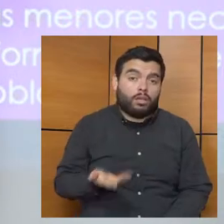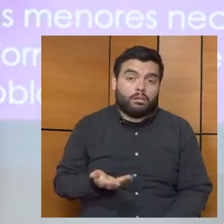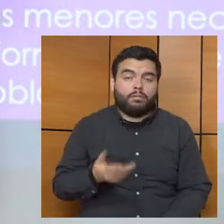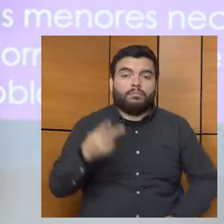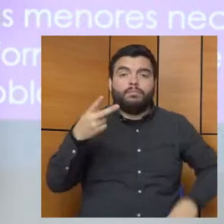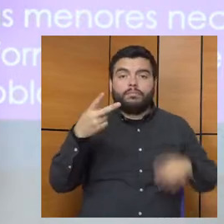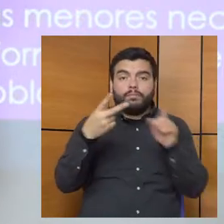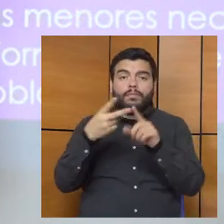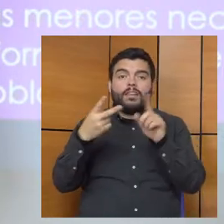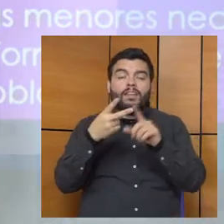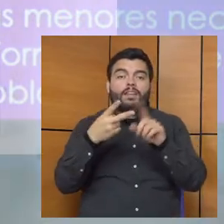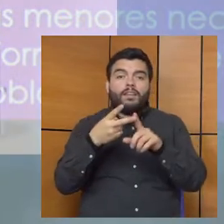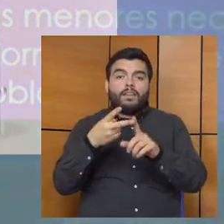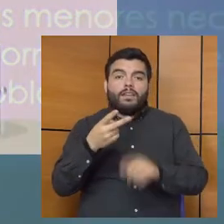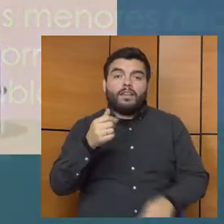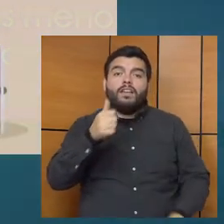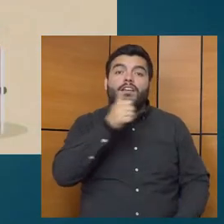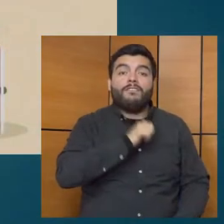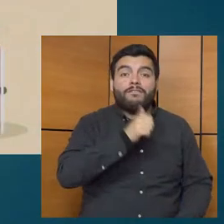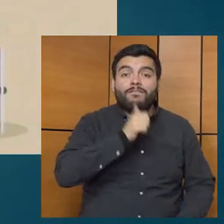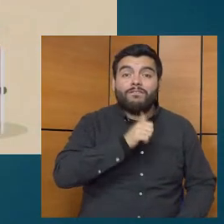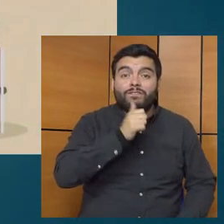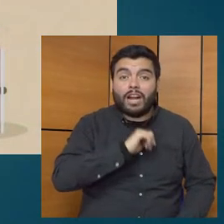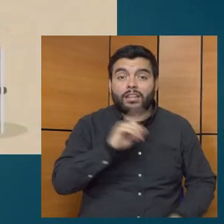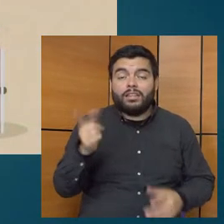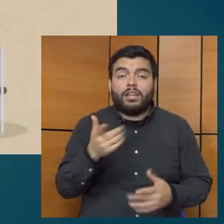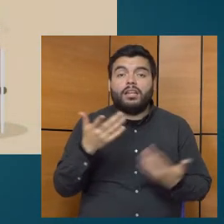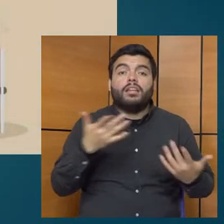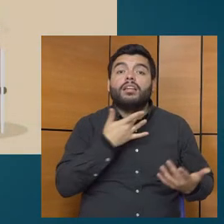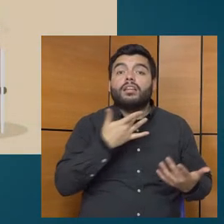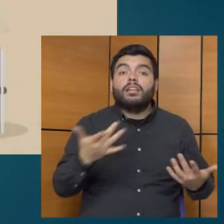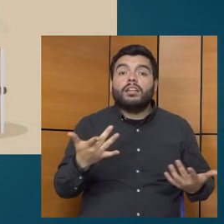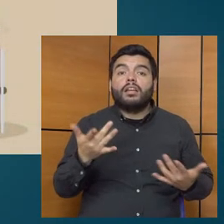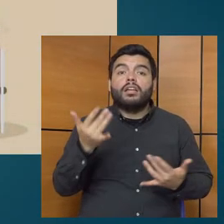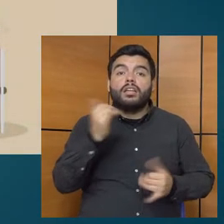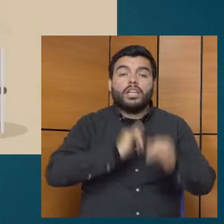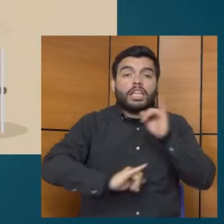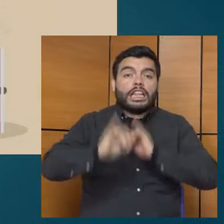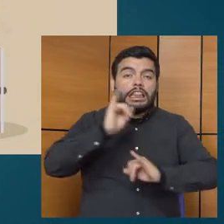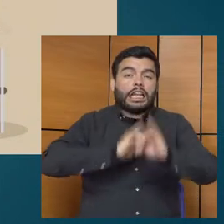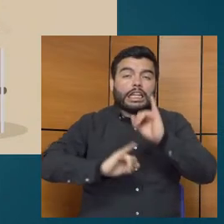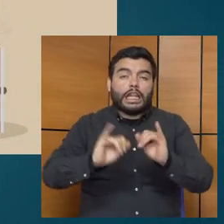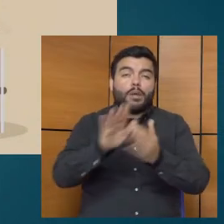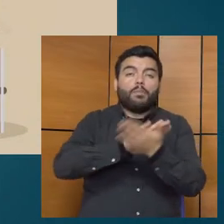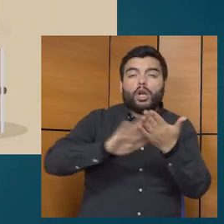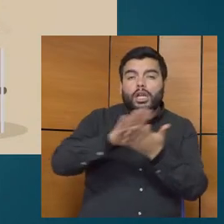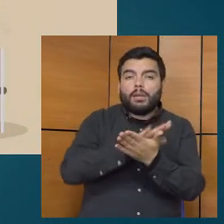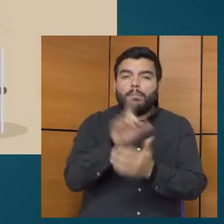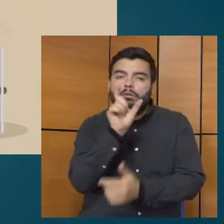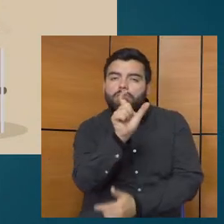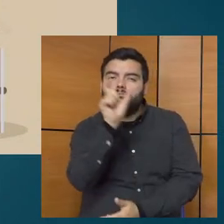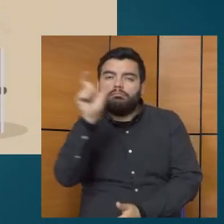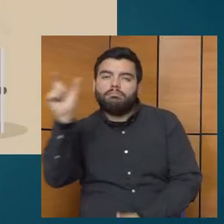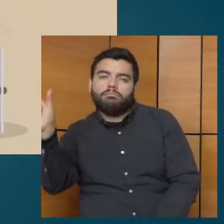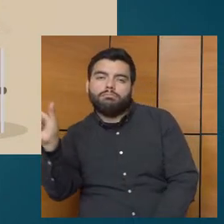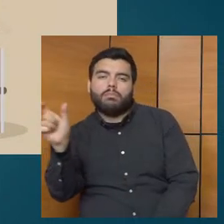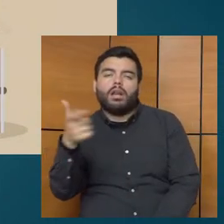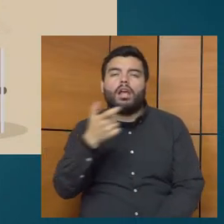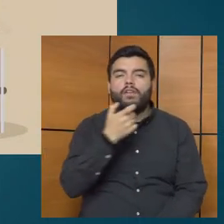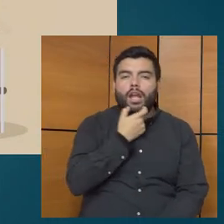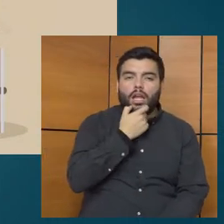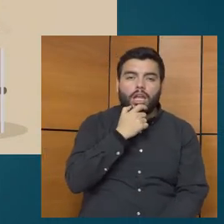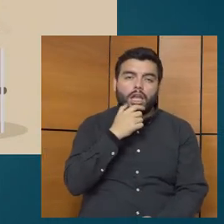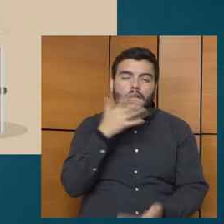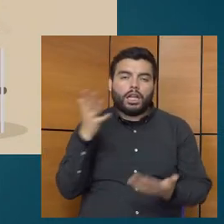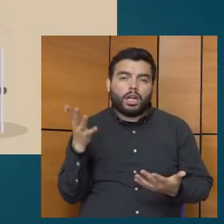vez es la falta de habilidad para usar internet y redes sociales. El uso de términos inglés, el uso de términos extraños que no